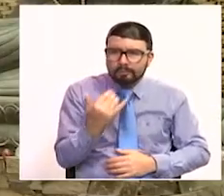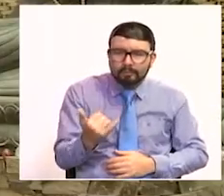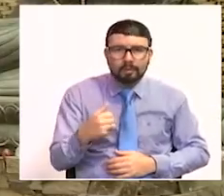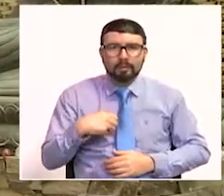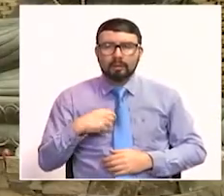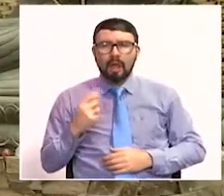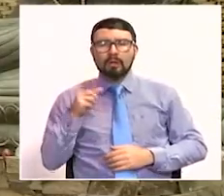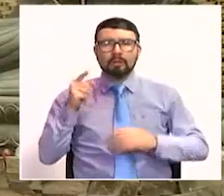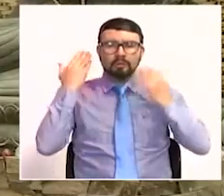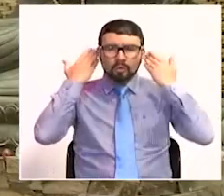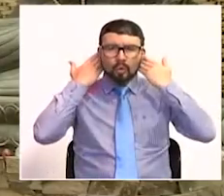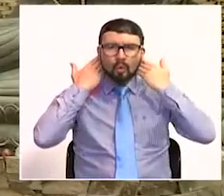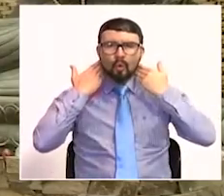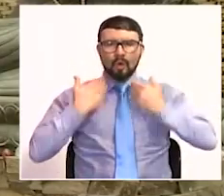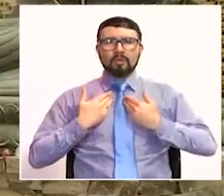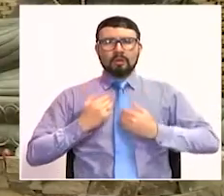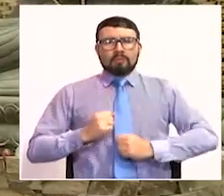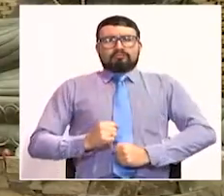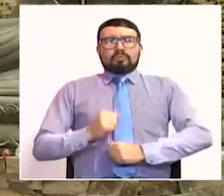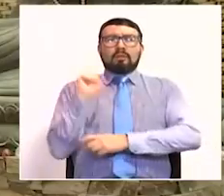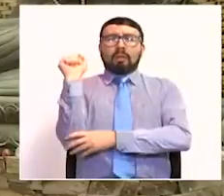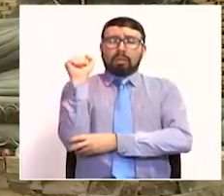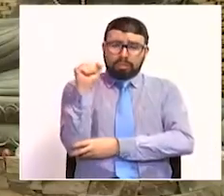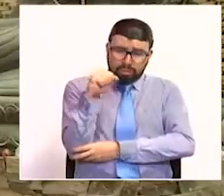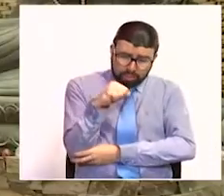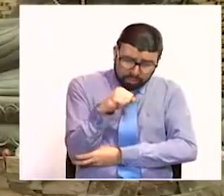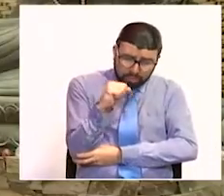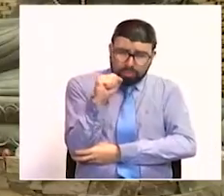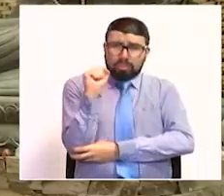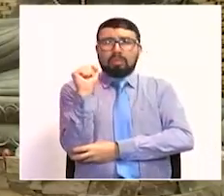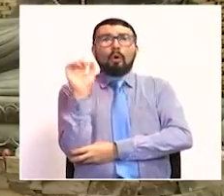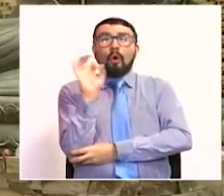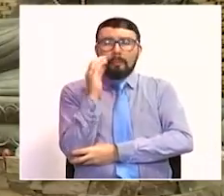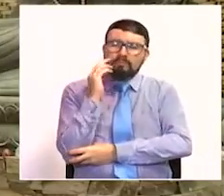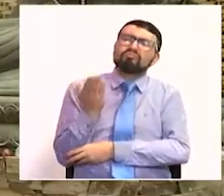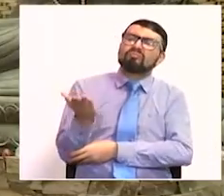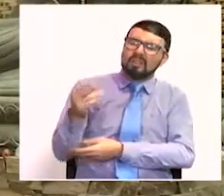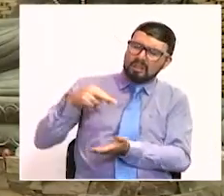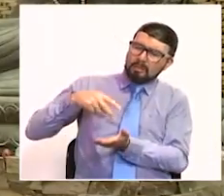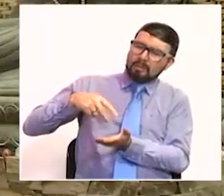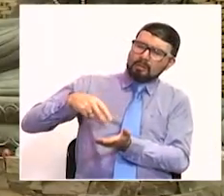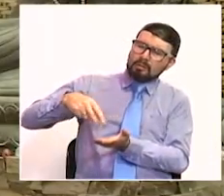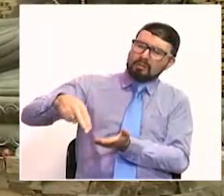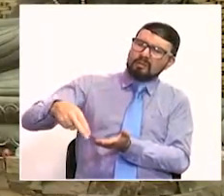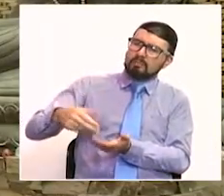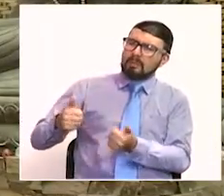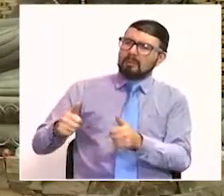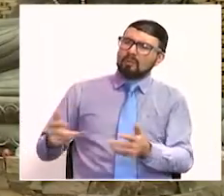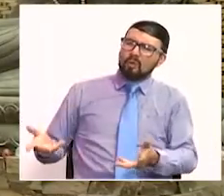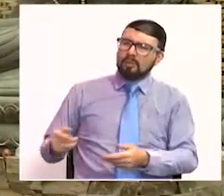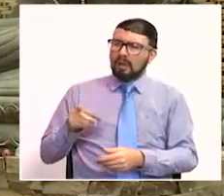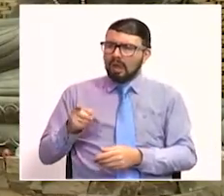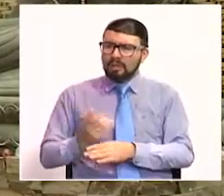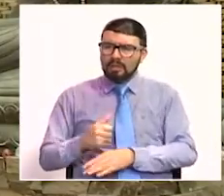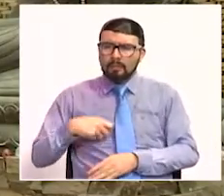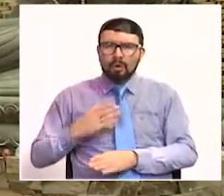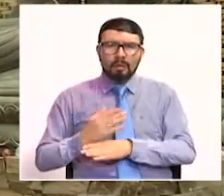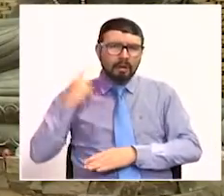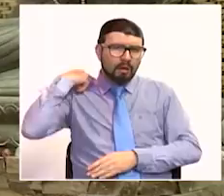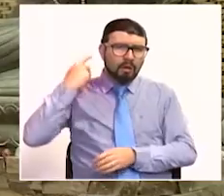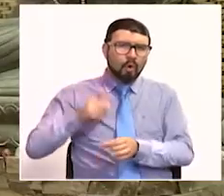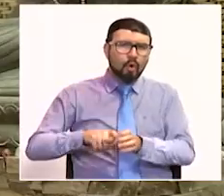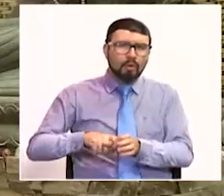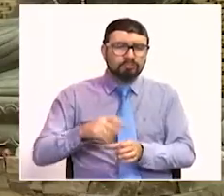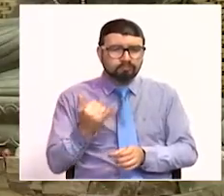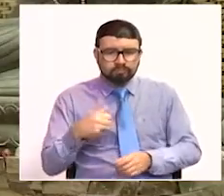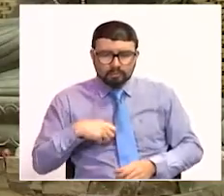el cuello, en la postura, incluso en el caminar, en los problemas de columna. A través